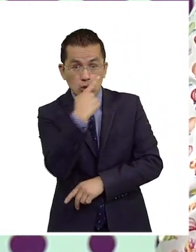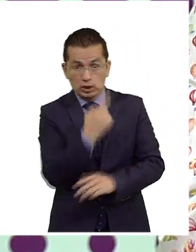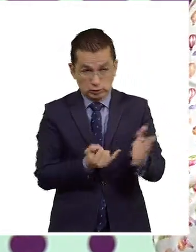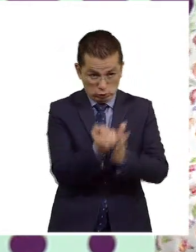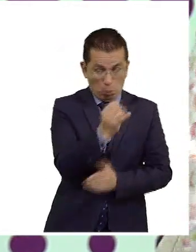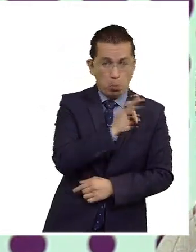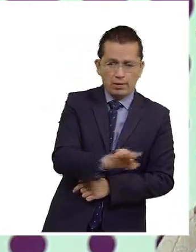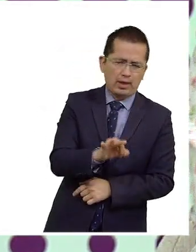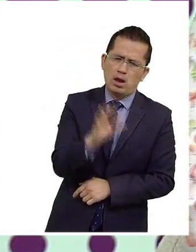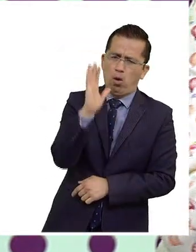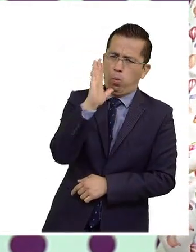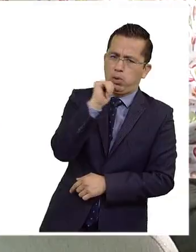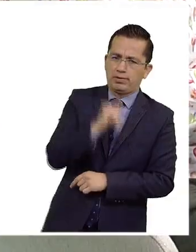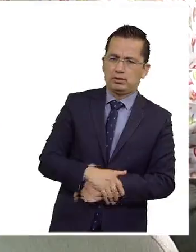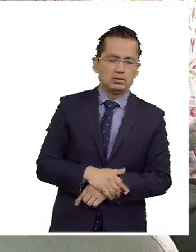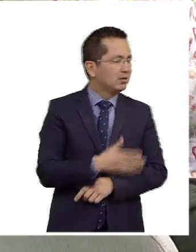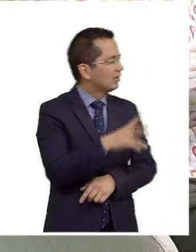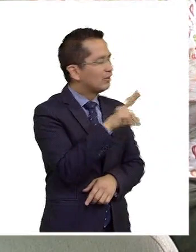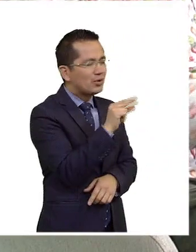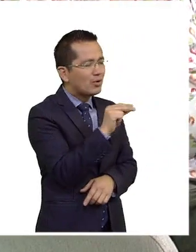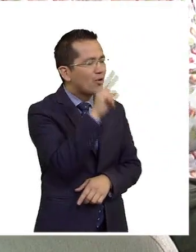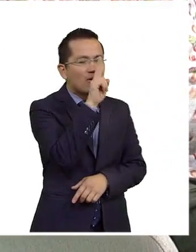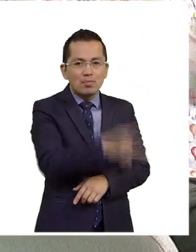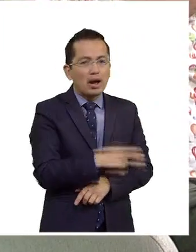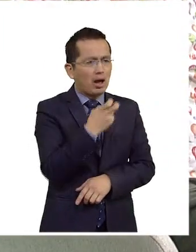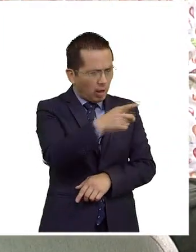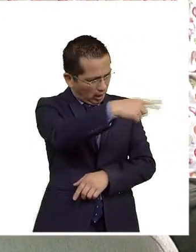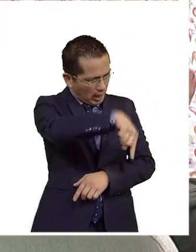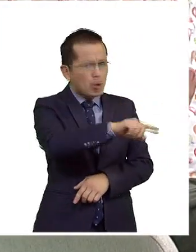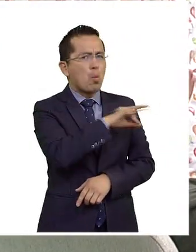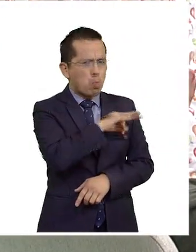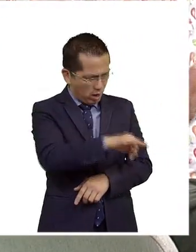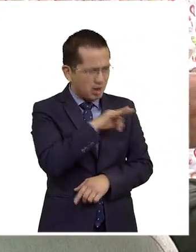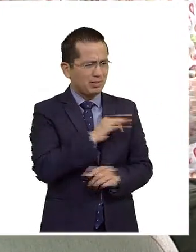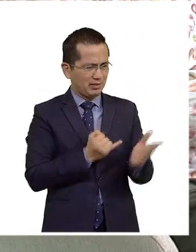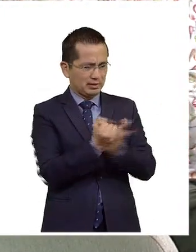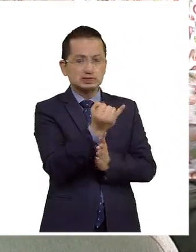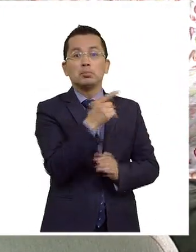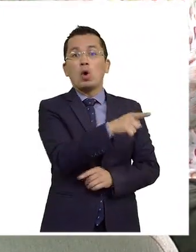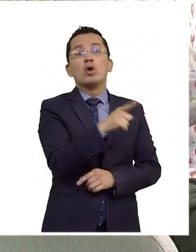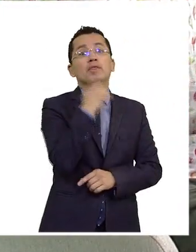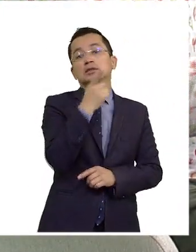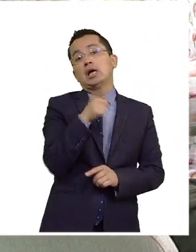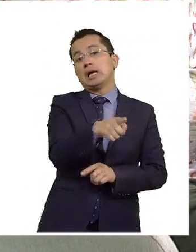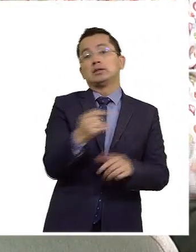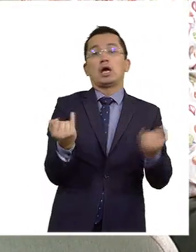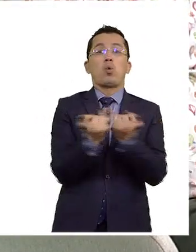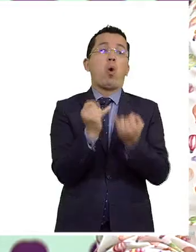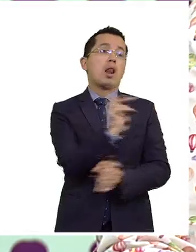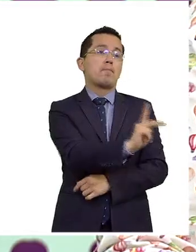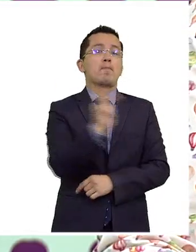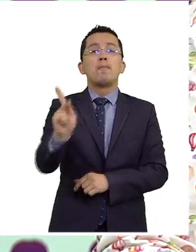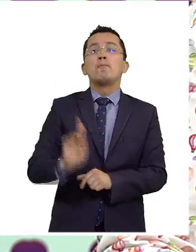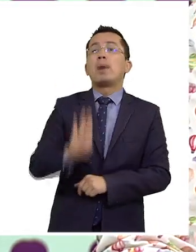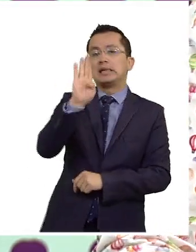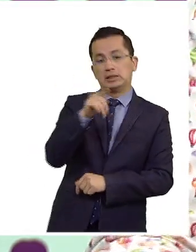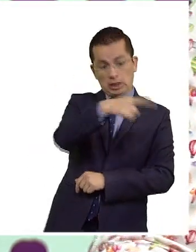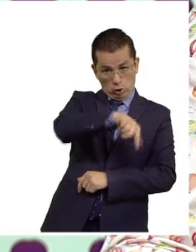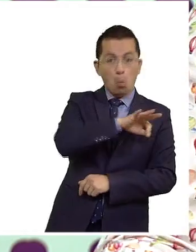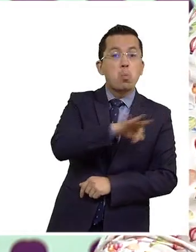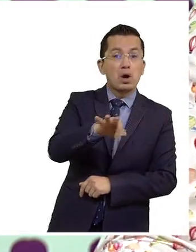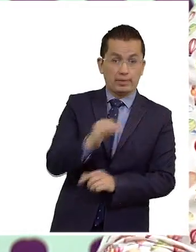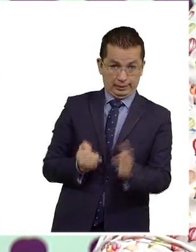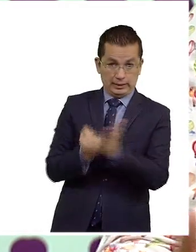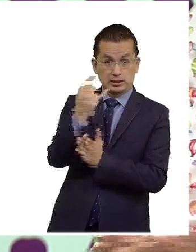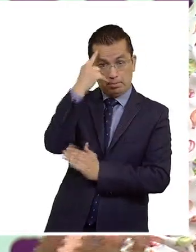decisiones que sí son decisiones que tienen que ver con el consumo de sustancias drogas, tóxicas, de alcohol, cuando no es